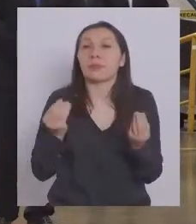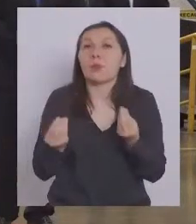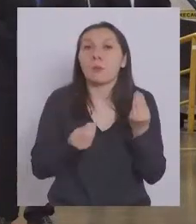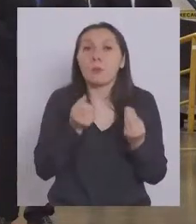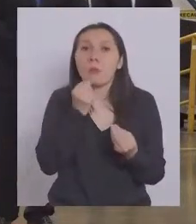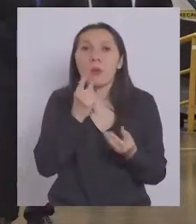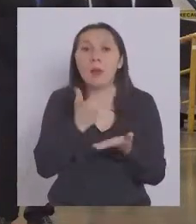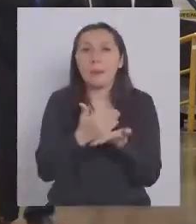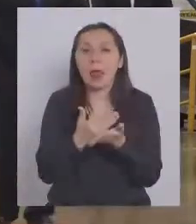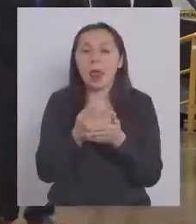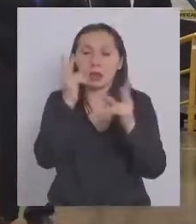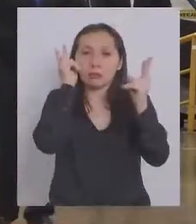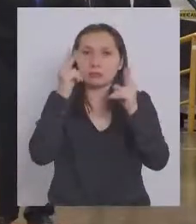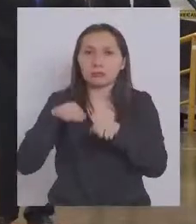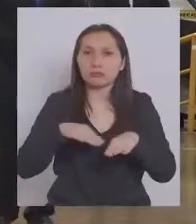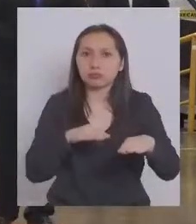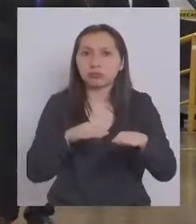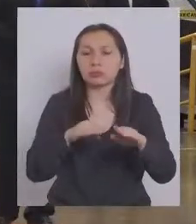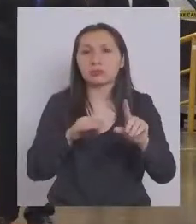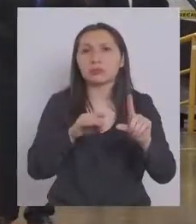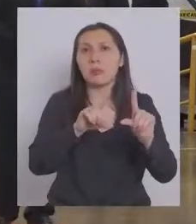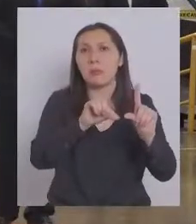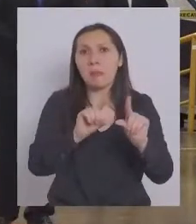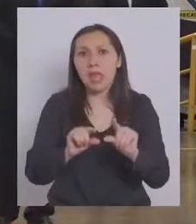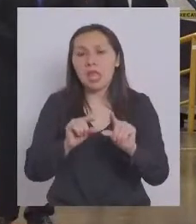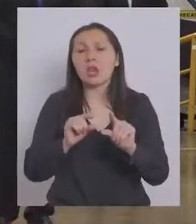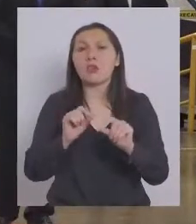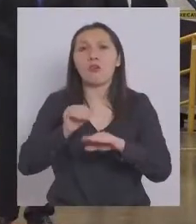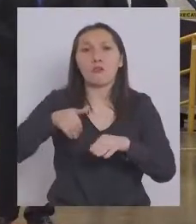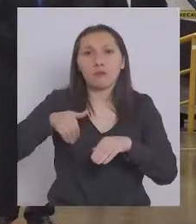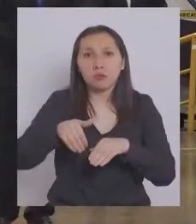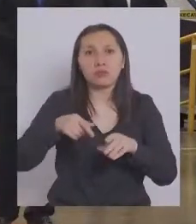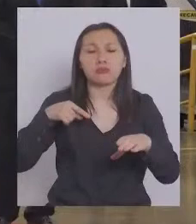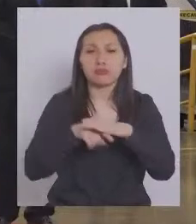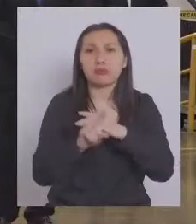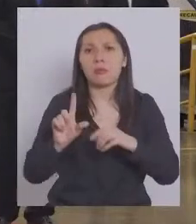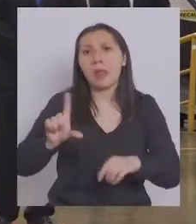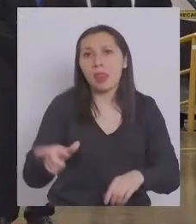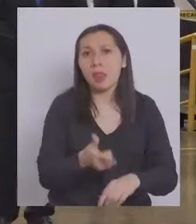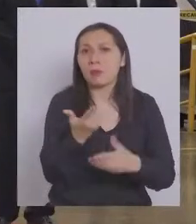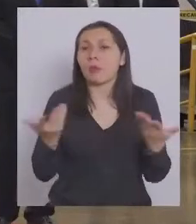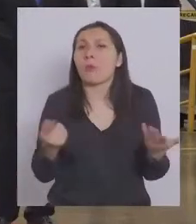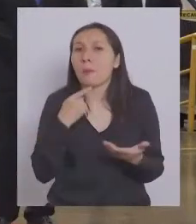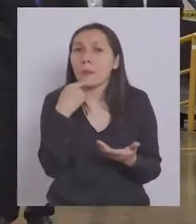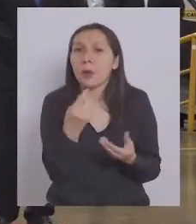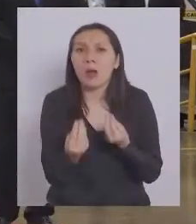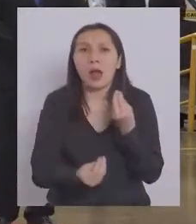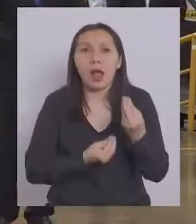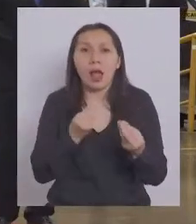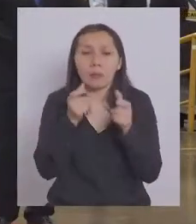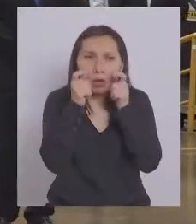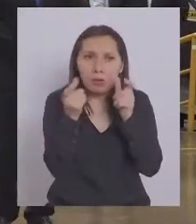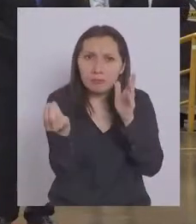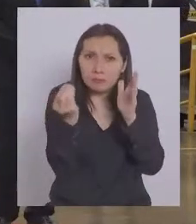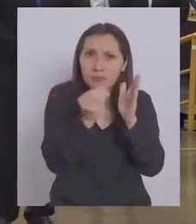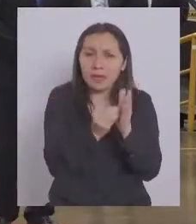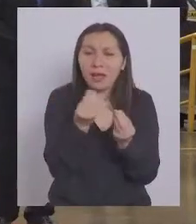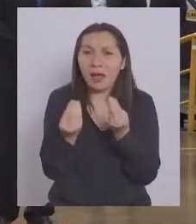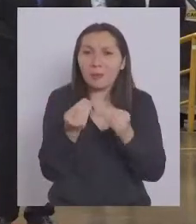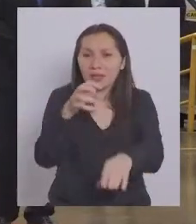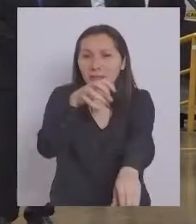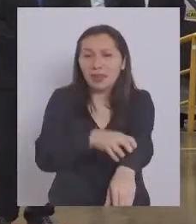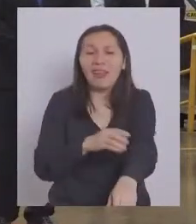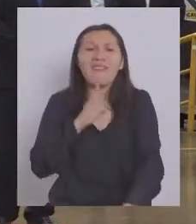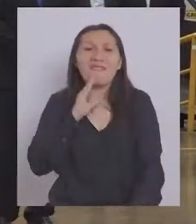transportes que hay desde ese punto de vista? ¿Se van a bajar o no las frecuencias? El tema de la fiscalización también, pensando sobre todo lo que ha pasado, por ejemplo, en la región